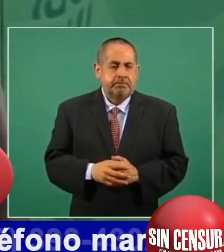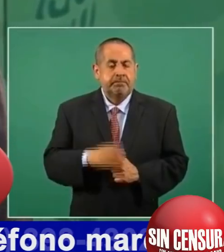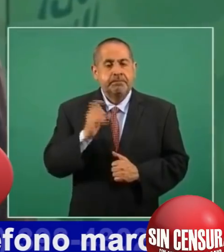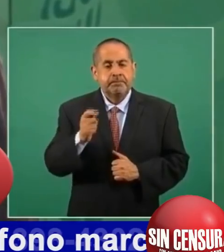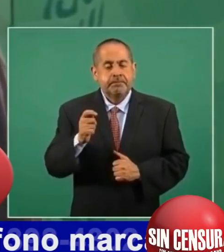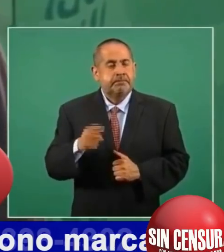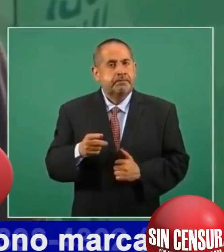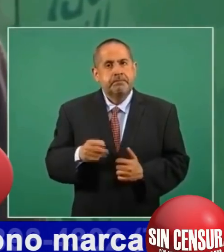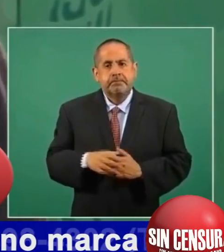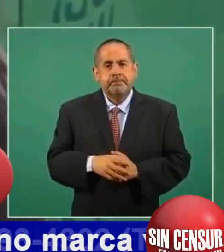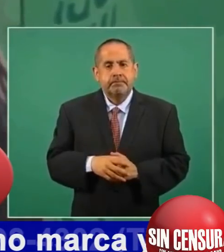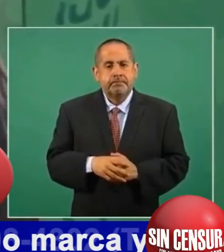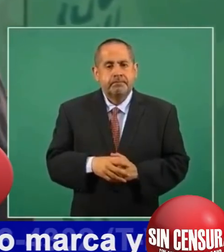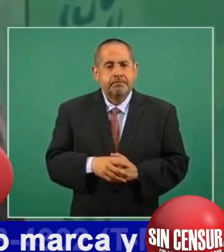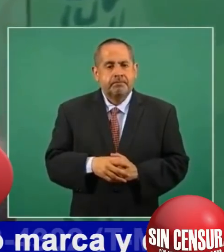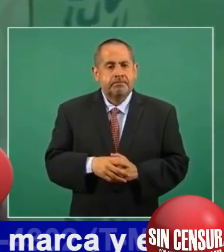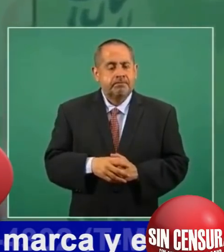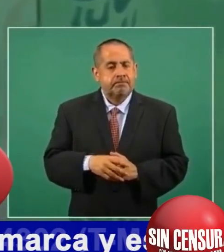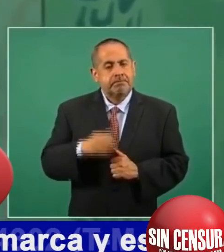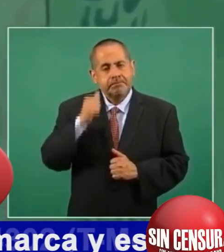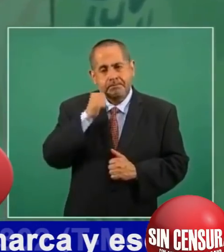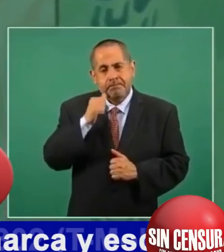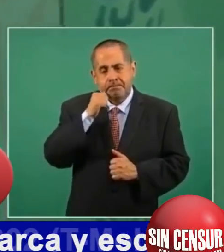fue siempre un